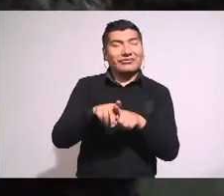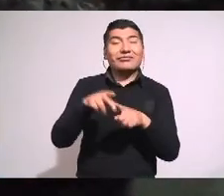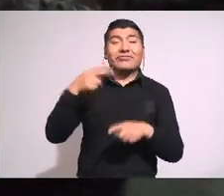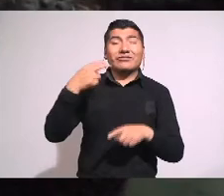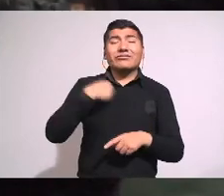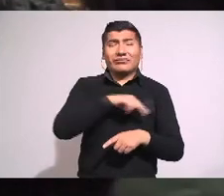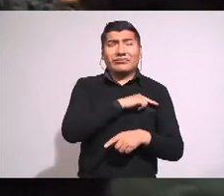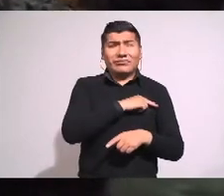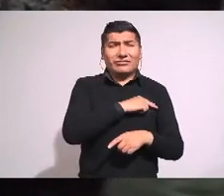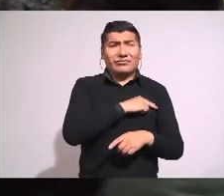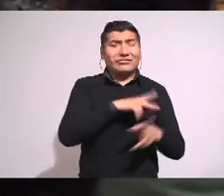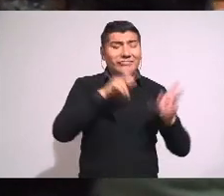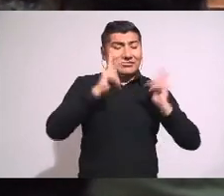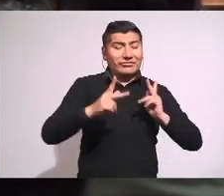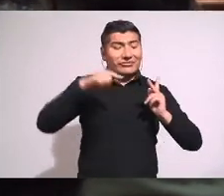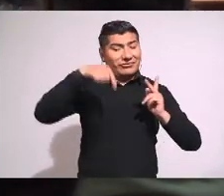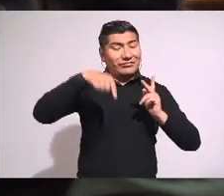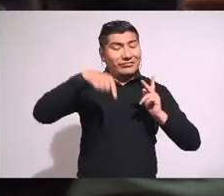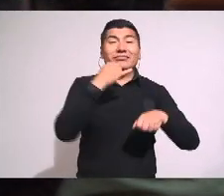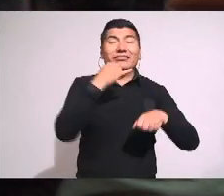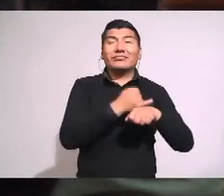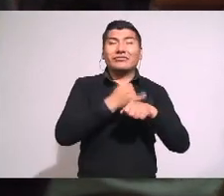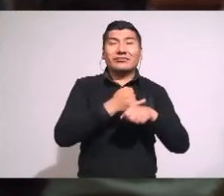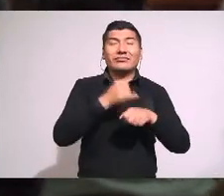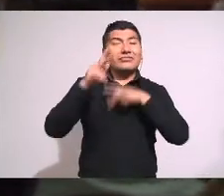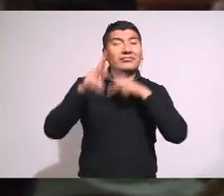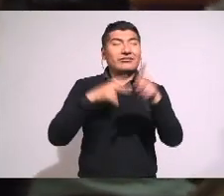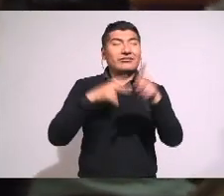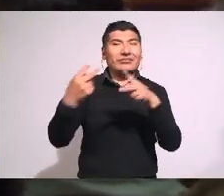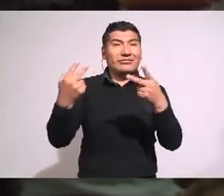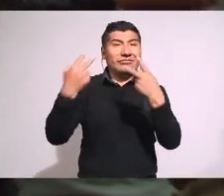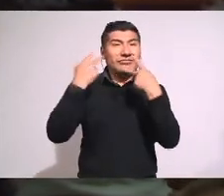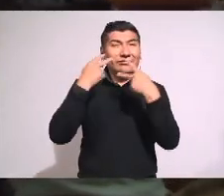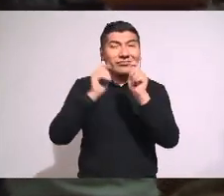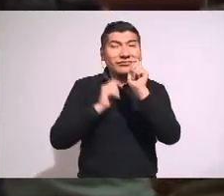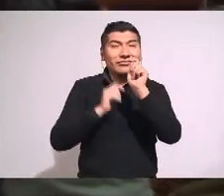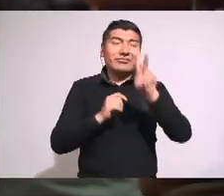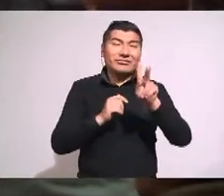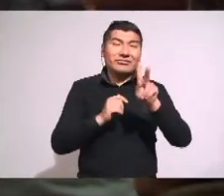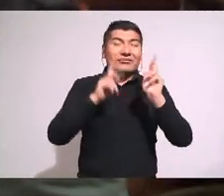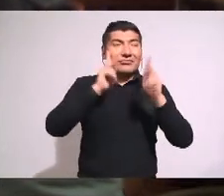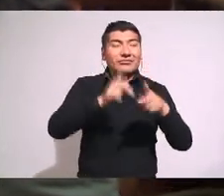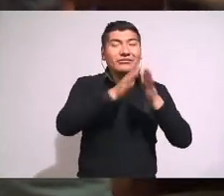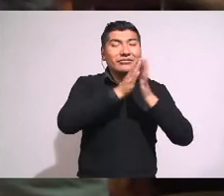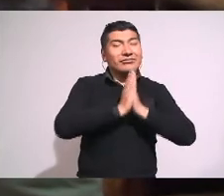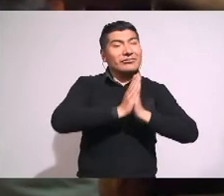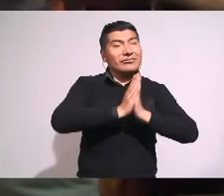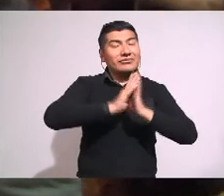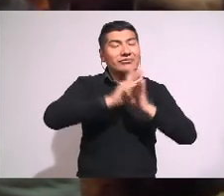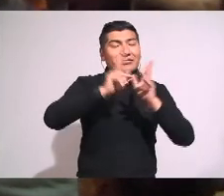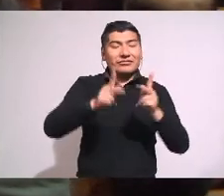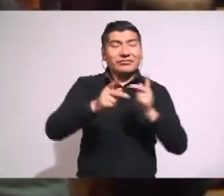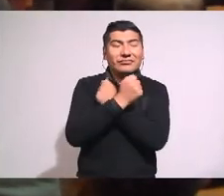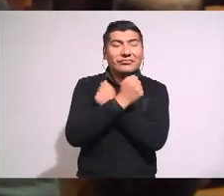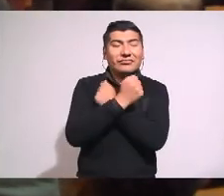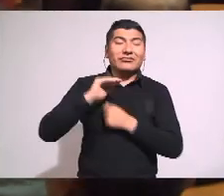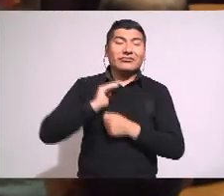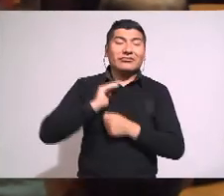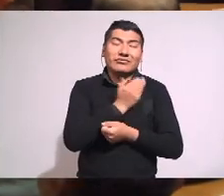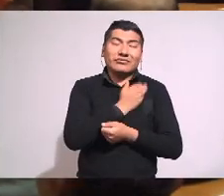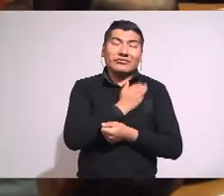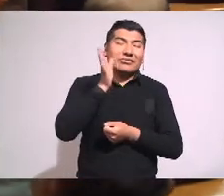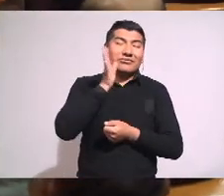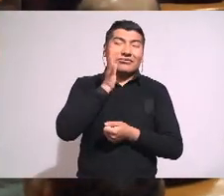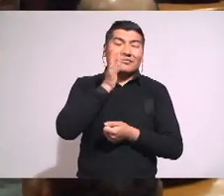Nosotros, los que estamos aquí en esta iglesia, los que nos siguen a través de la televisión, los que rezamos, los que amamos a nuestra Madre, la